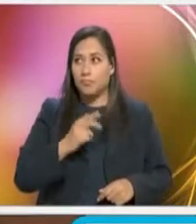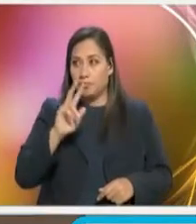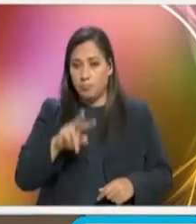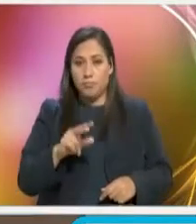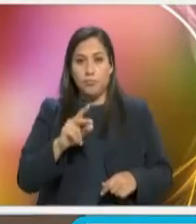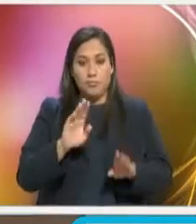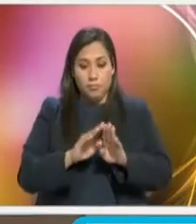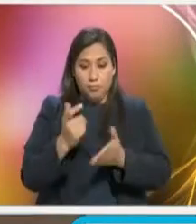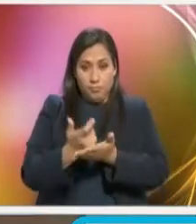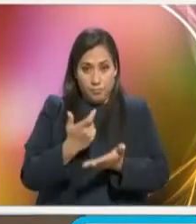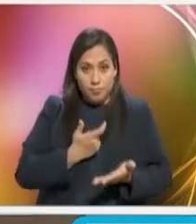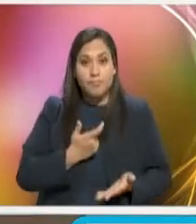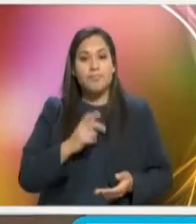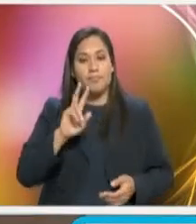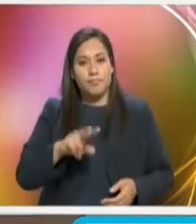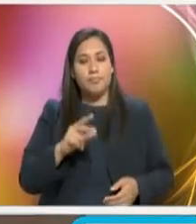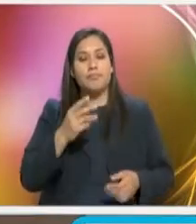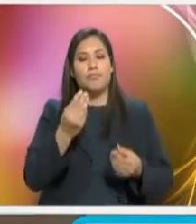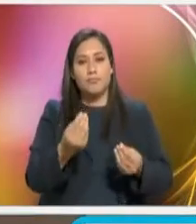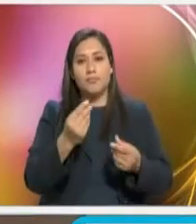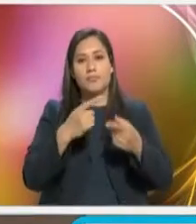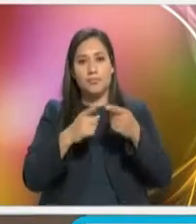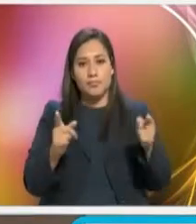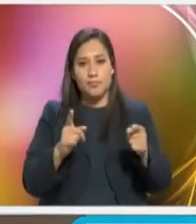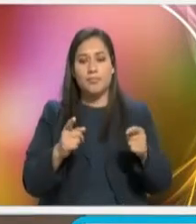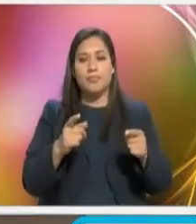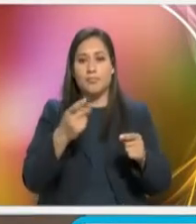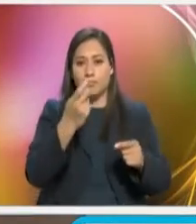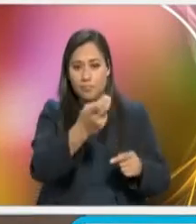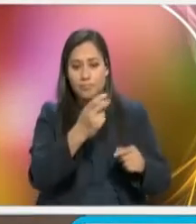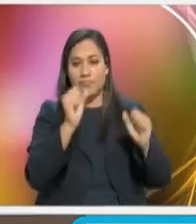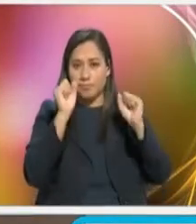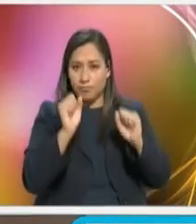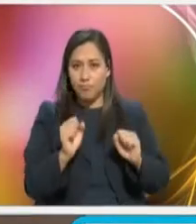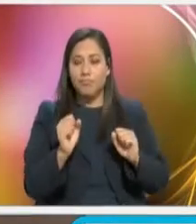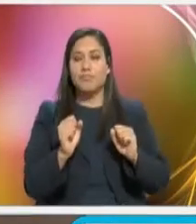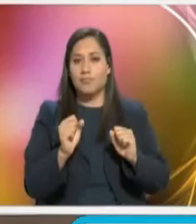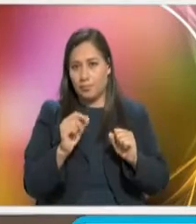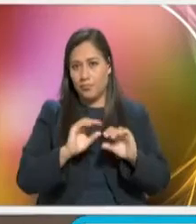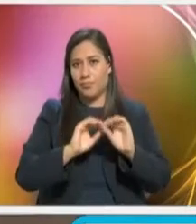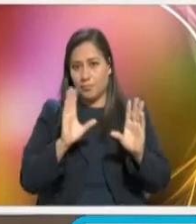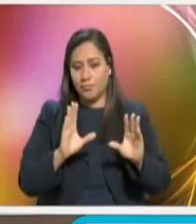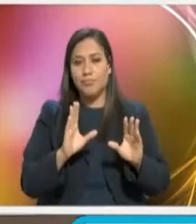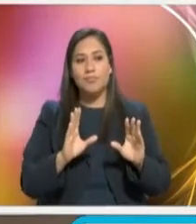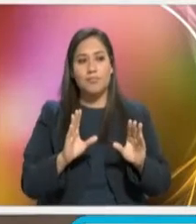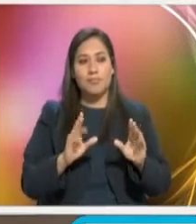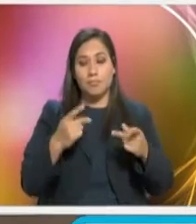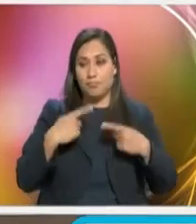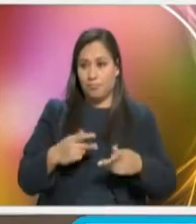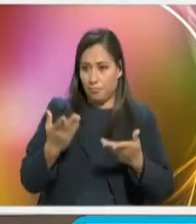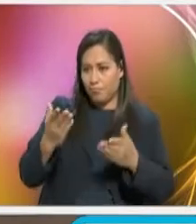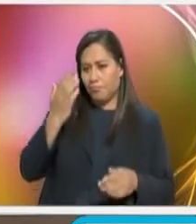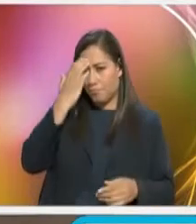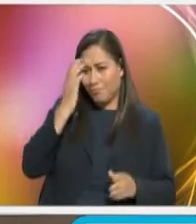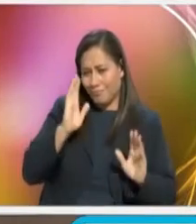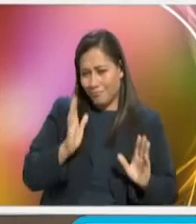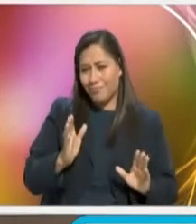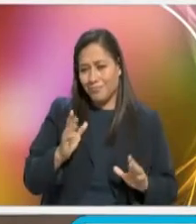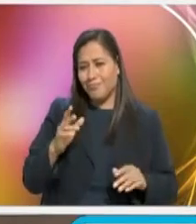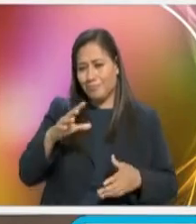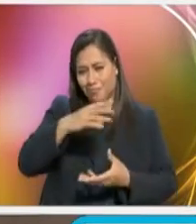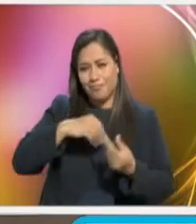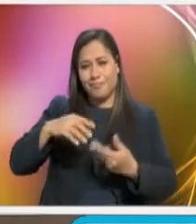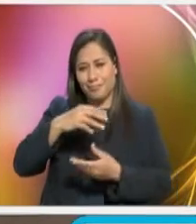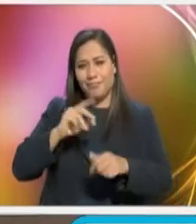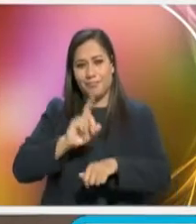que te pagan, ¿no? Exacto. Realmente hace muchísimo la diferencia con esa seguridad y por supuesto hacerlo de la gente que pues ya conocemos y con la que